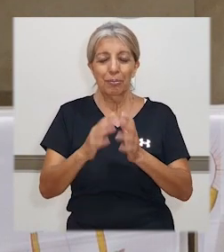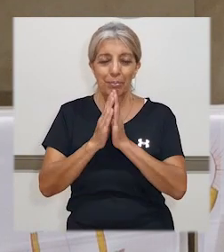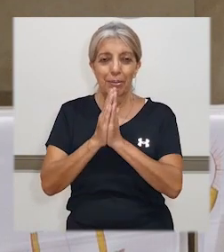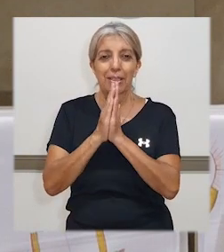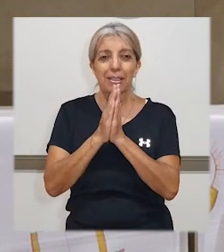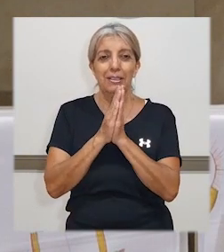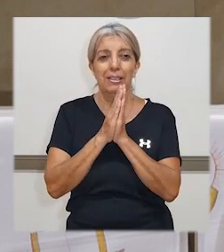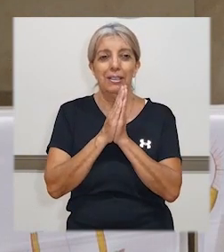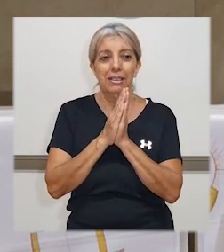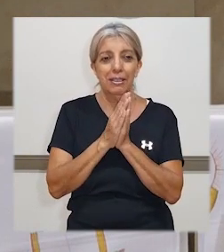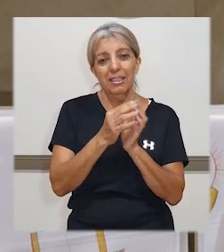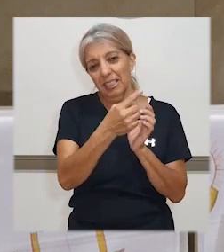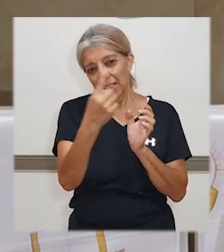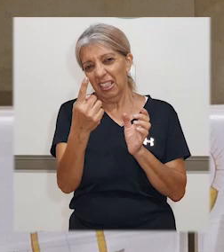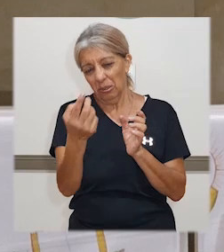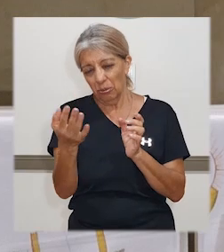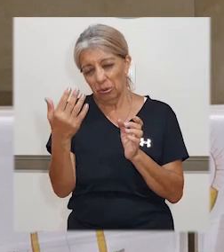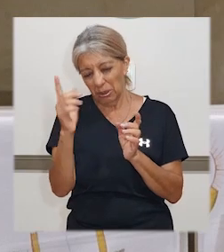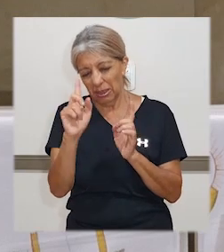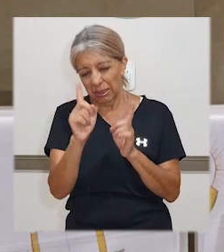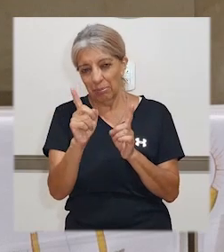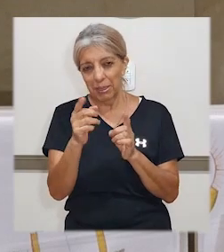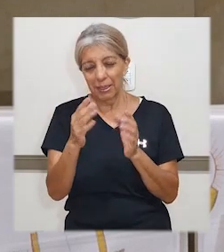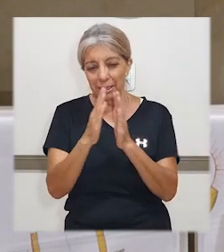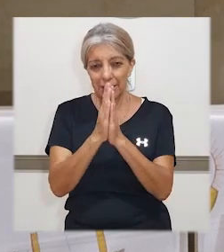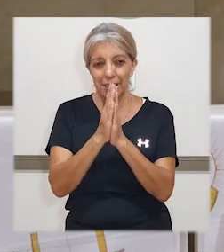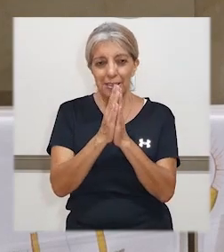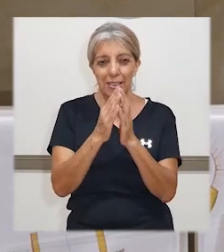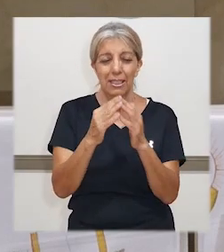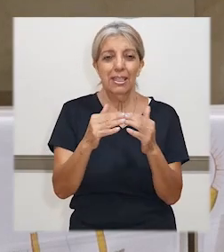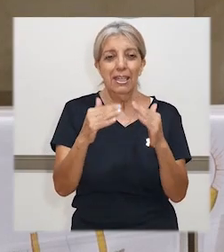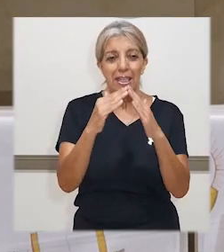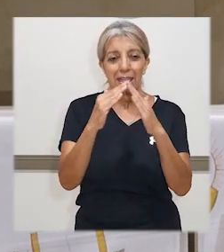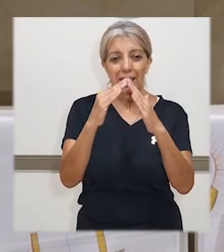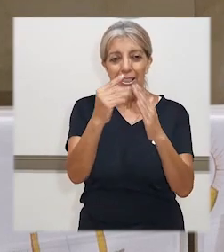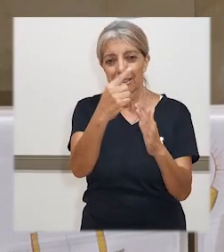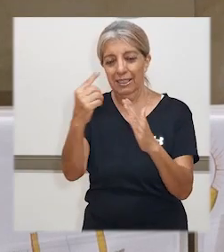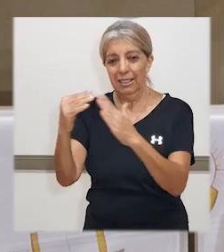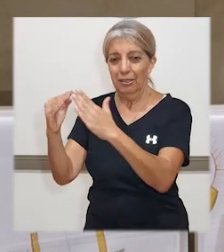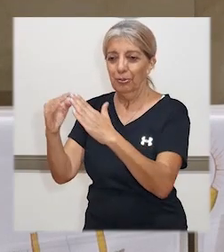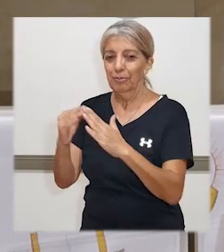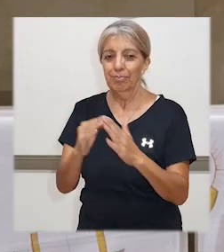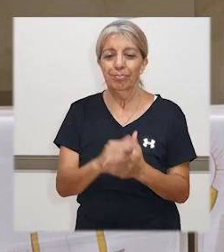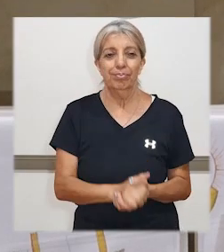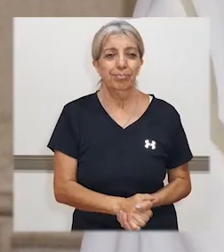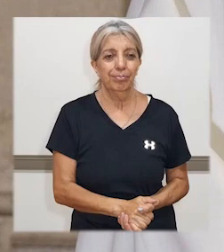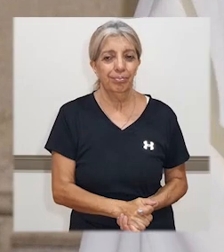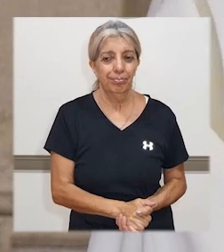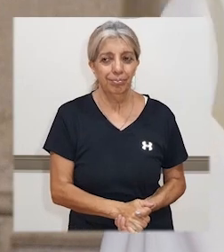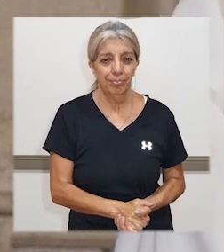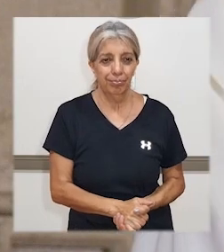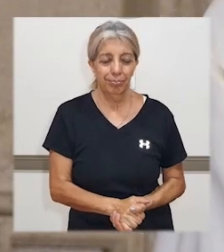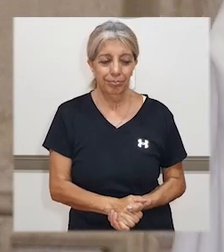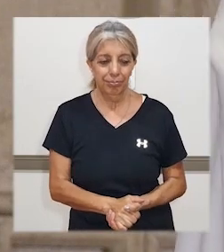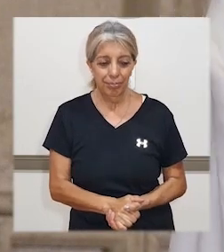vocación. Rezamos también desde la casa para que esta oración toque esos encuentros y los corazones de los jóvenes.